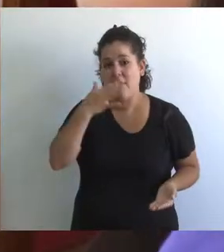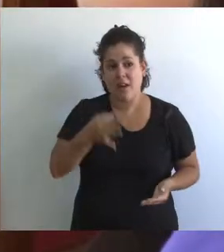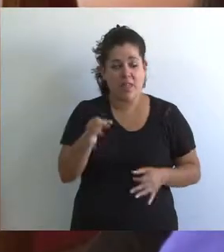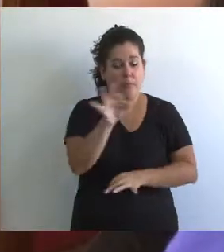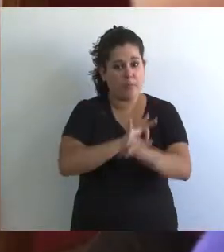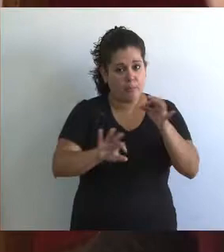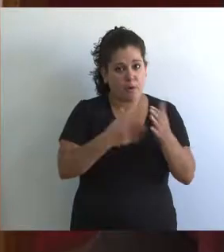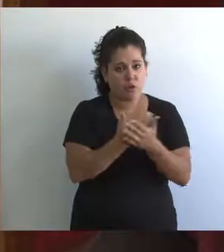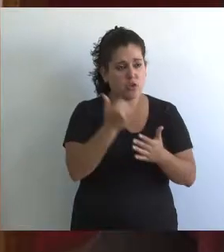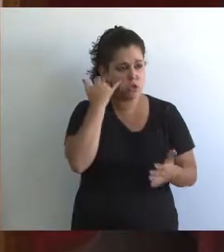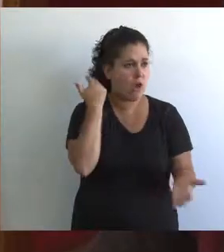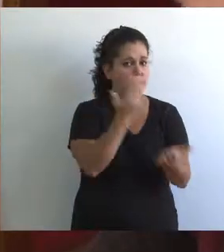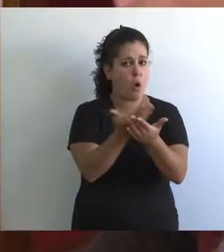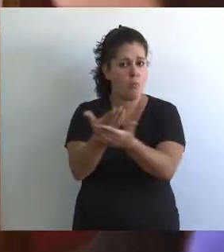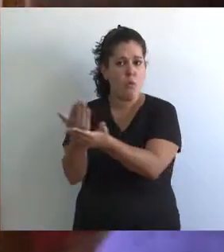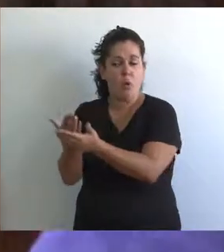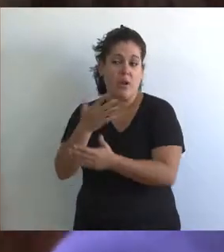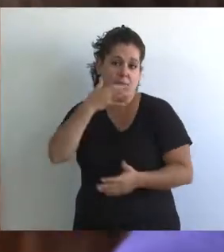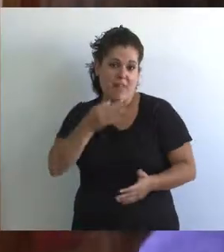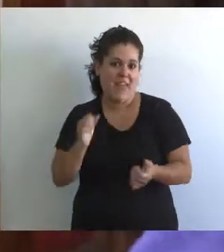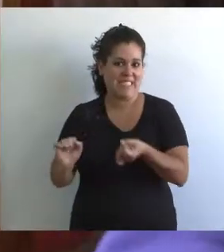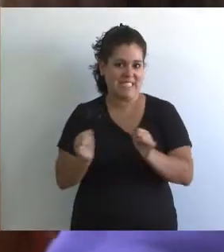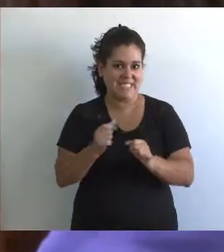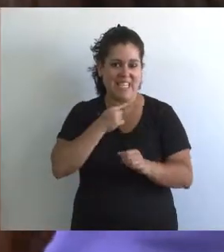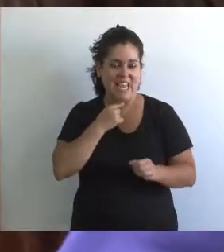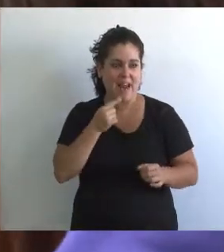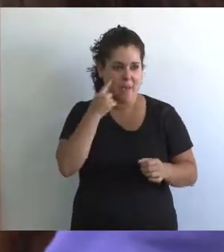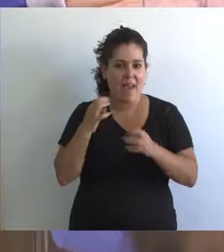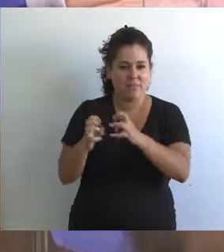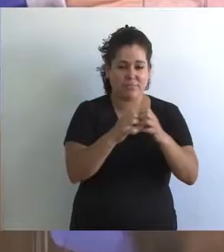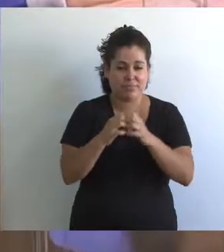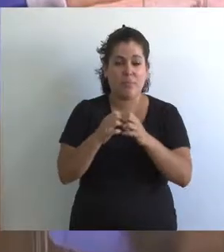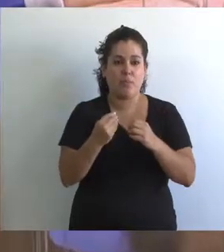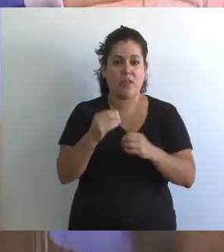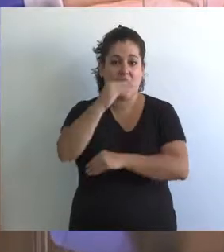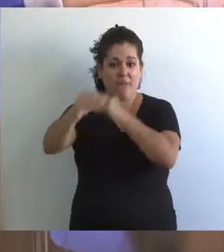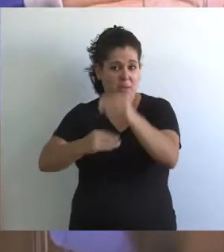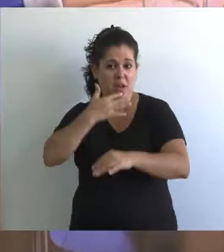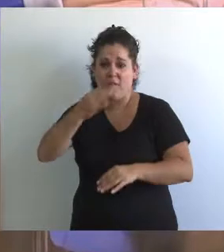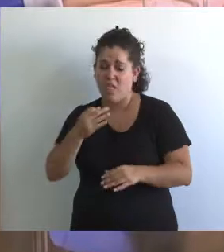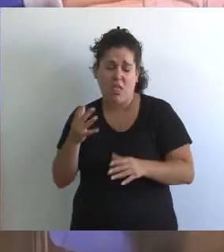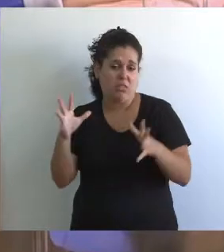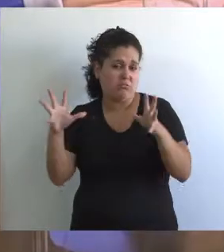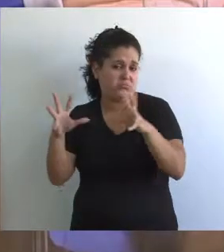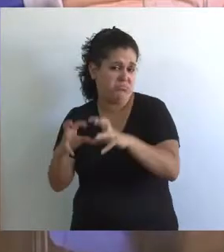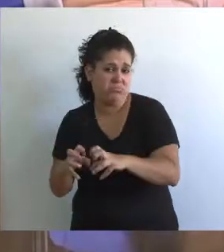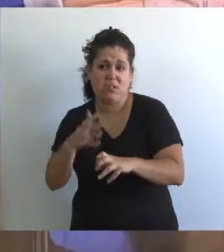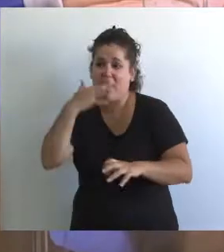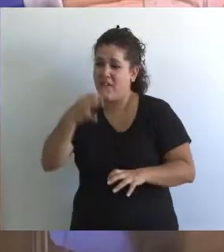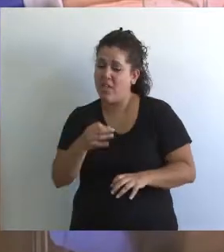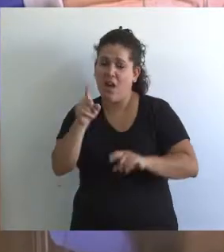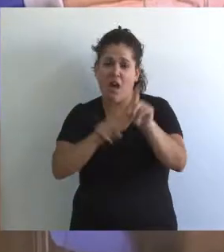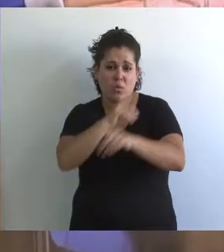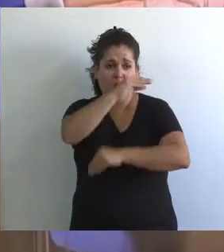para tratamiento y hay mucho entusiasmo porque se van reorganizando las filas de estas familias muy golpeadas. Algunas sufrieron